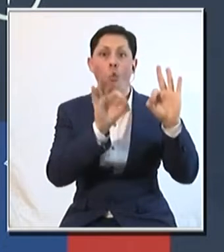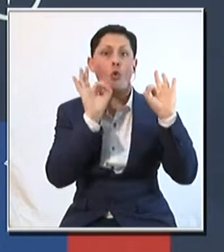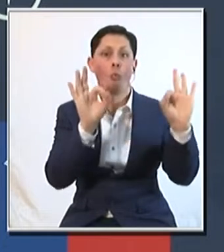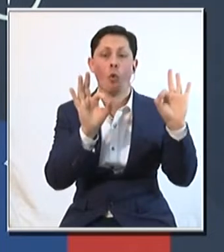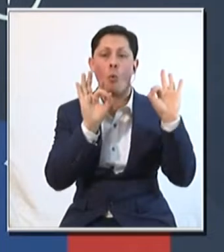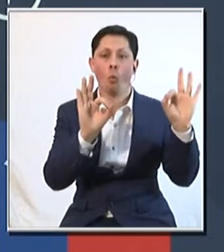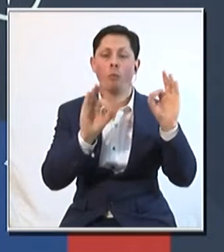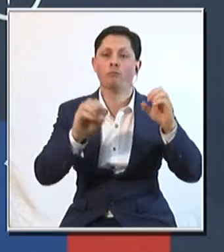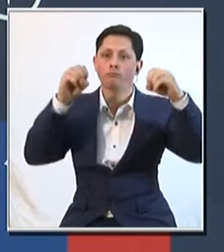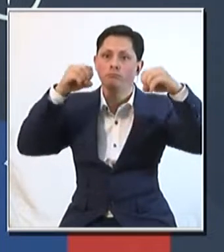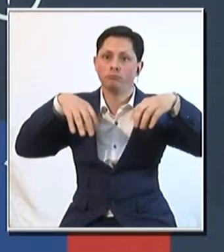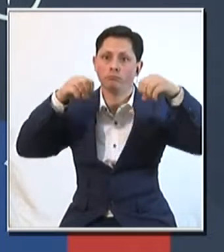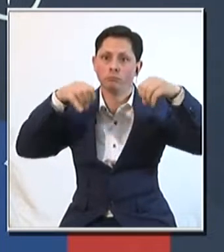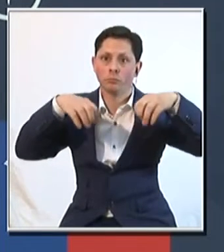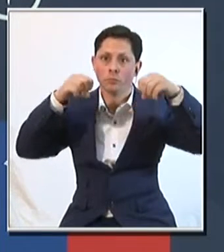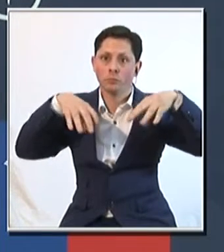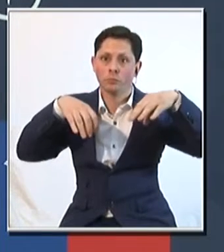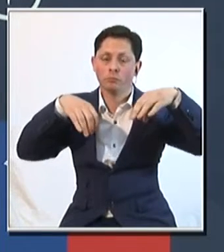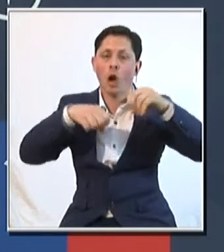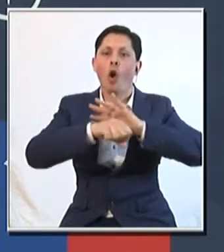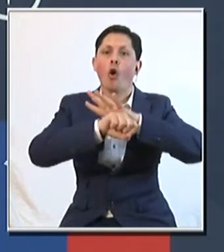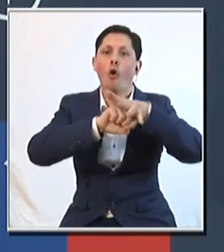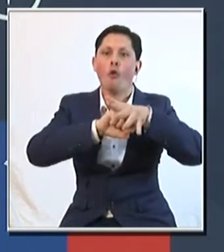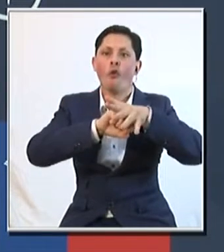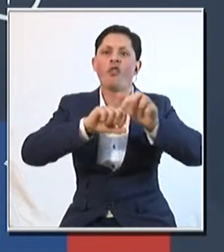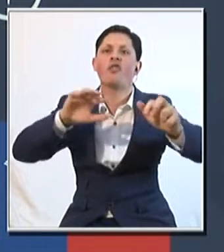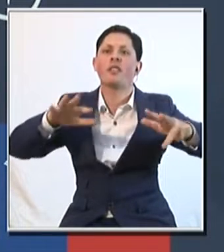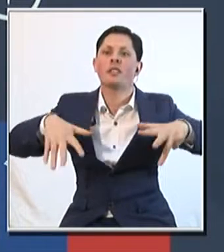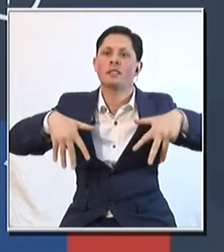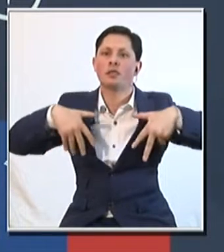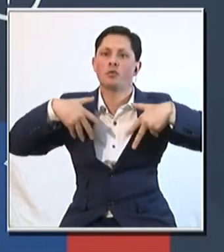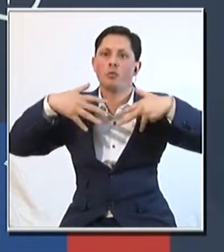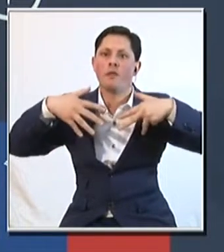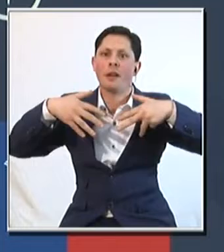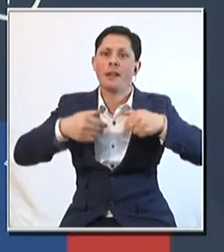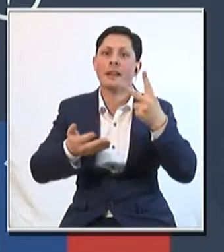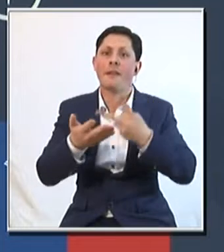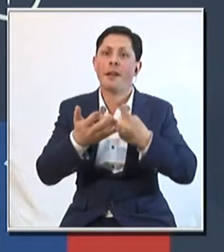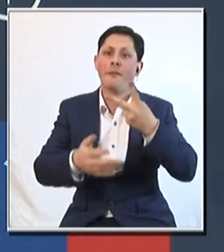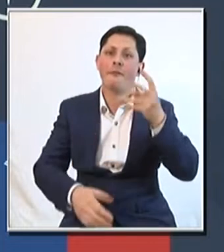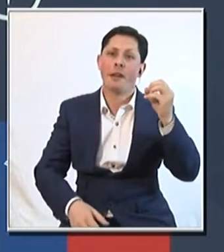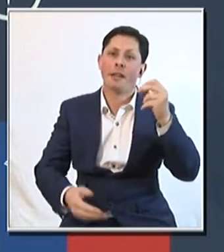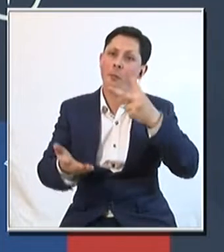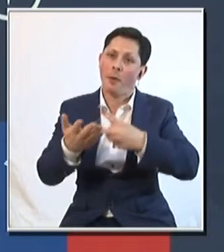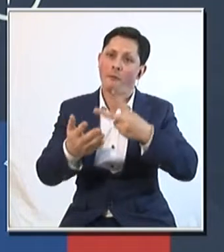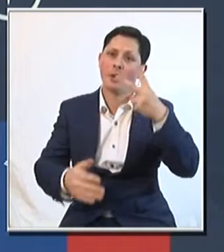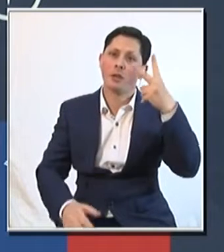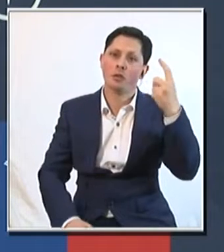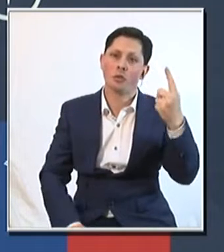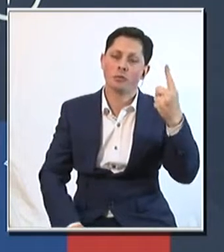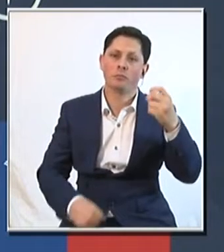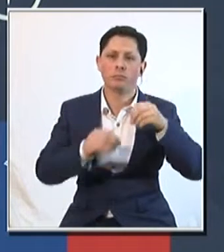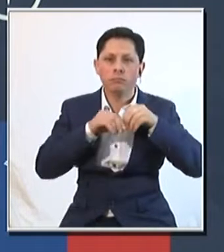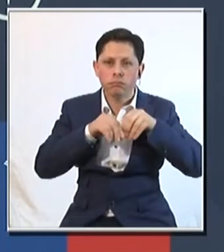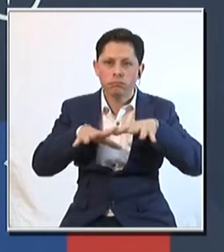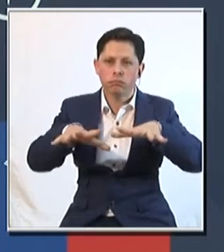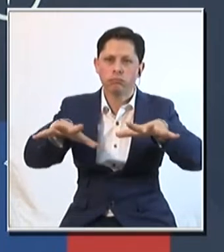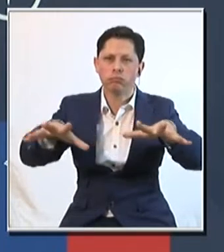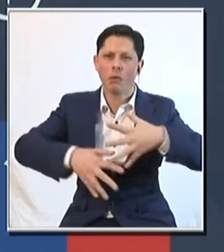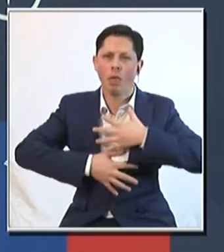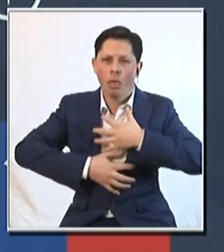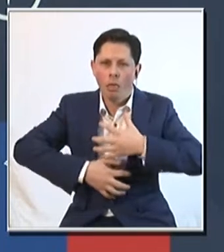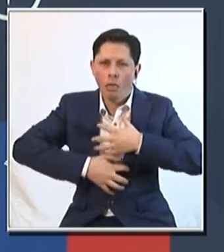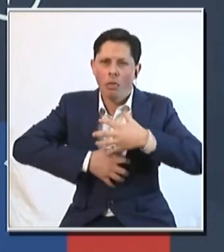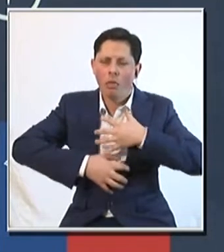inviernos previos a la pandemia por COVID-19. En el año 2020-2021, la circulación de